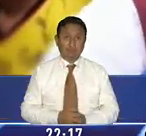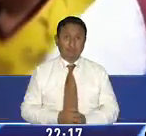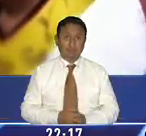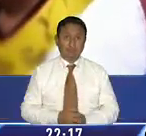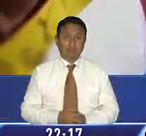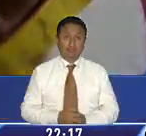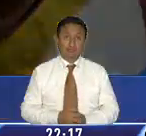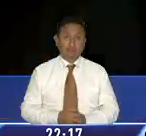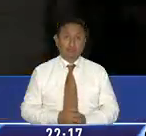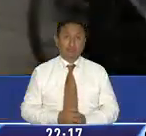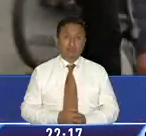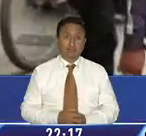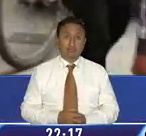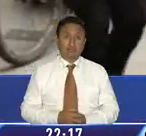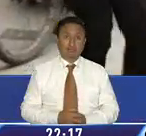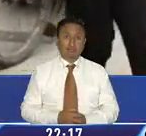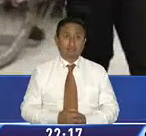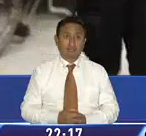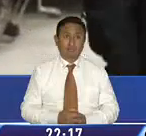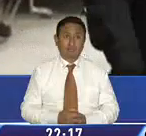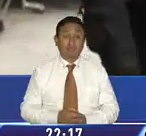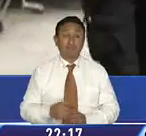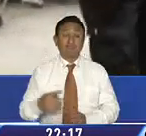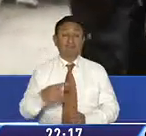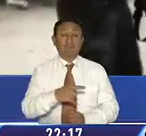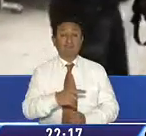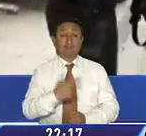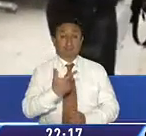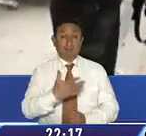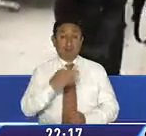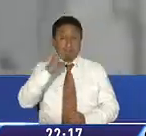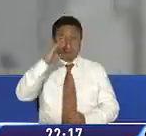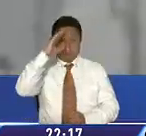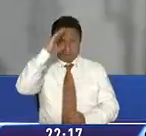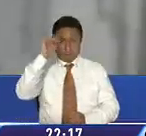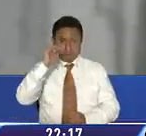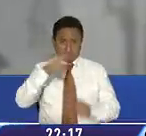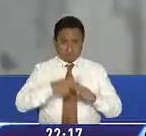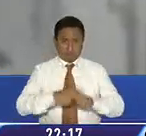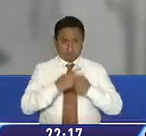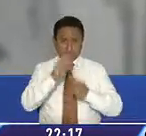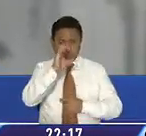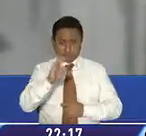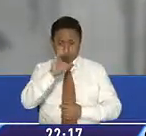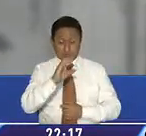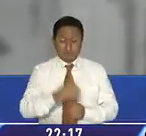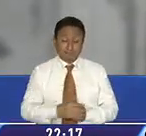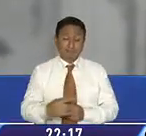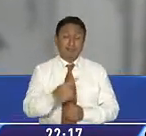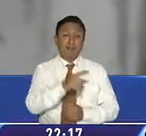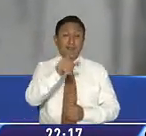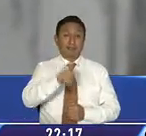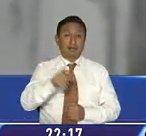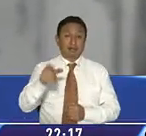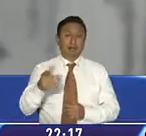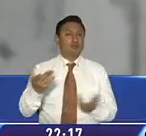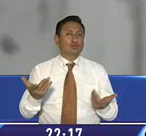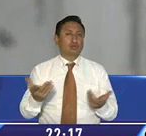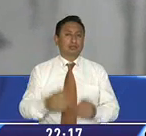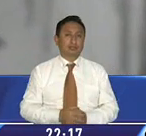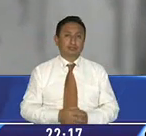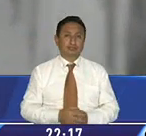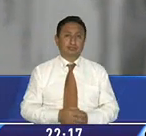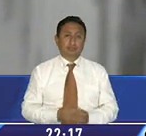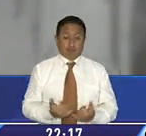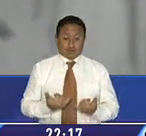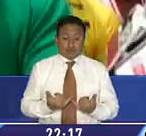y dos de las dos chicas estaban ahí. Por ello se aplicaron operativos policiales para poder dar con los sujetos que llevaron a cabo este acto violento. Está este